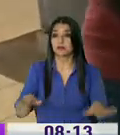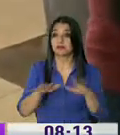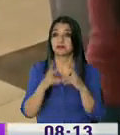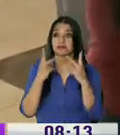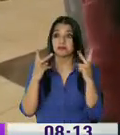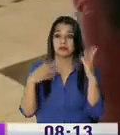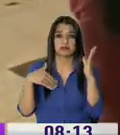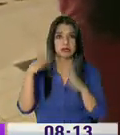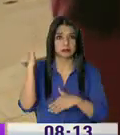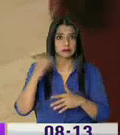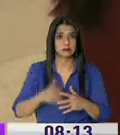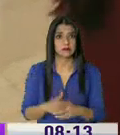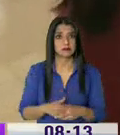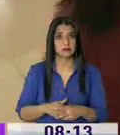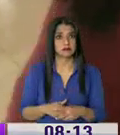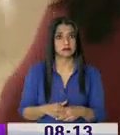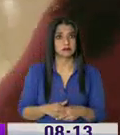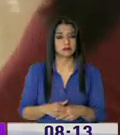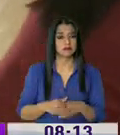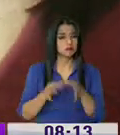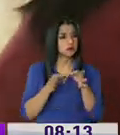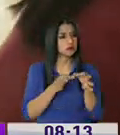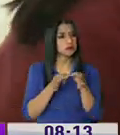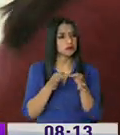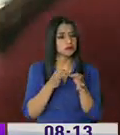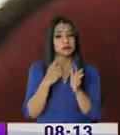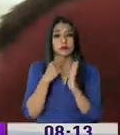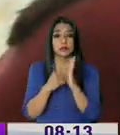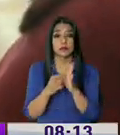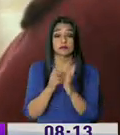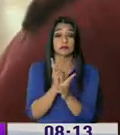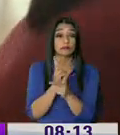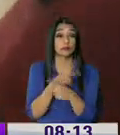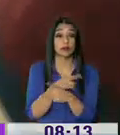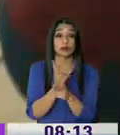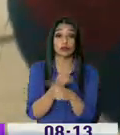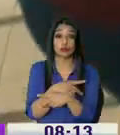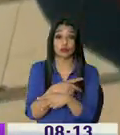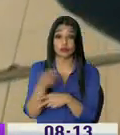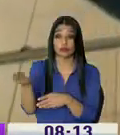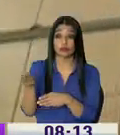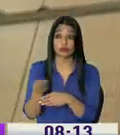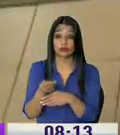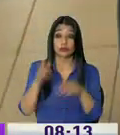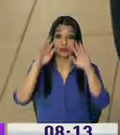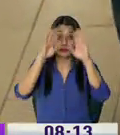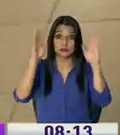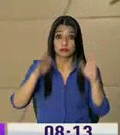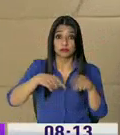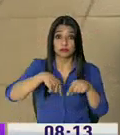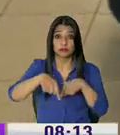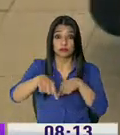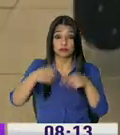observar. Importante recordarle a la ciudadanía que inclusive los productos y los proveedores pasan por el túnel de